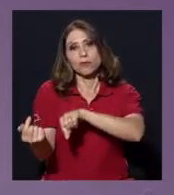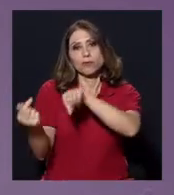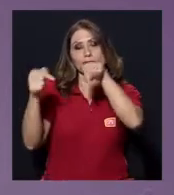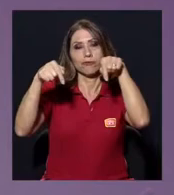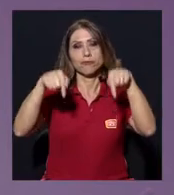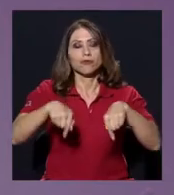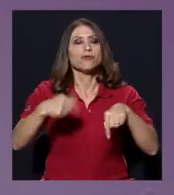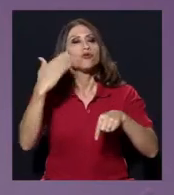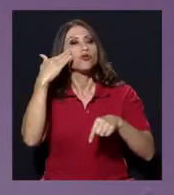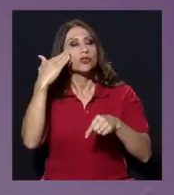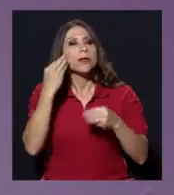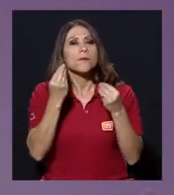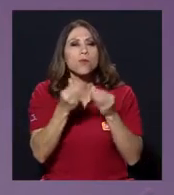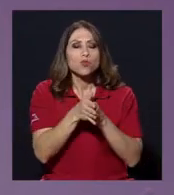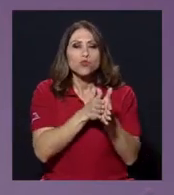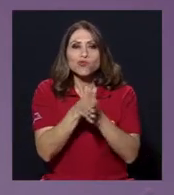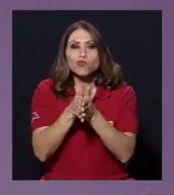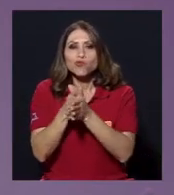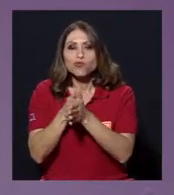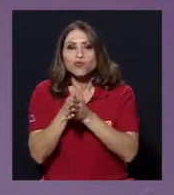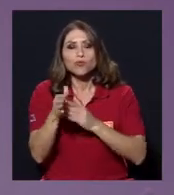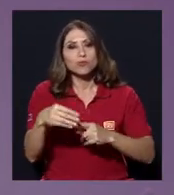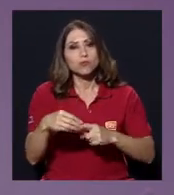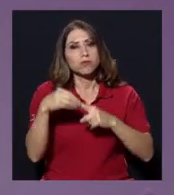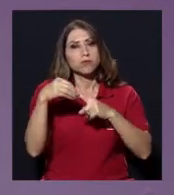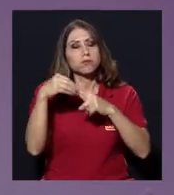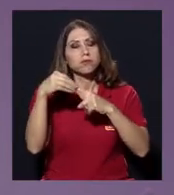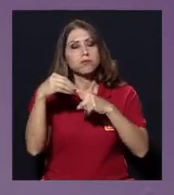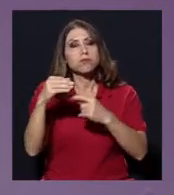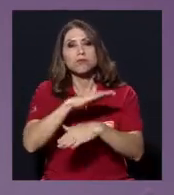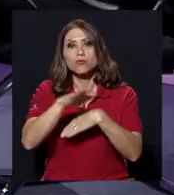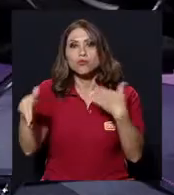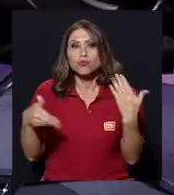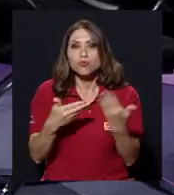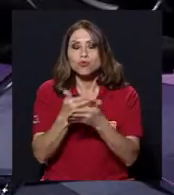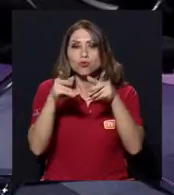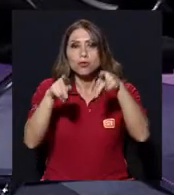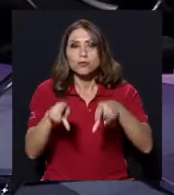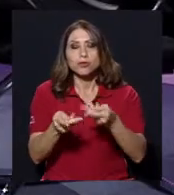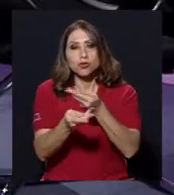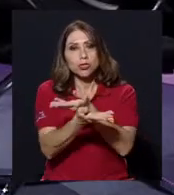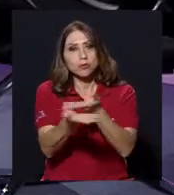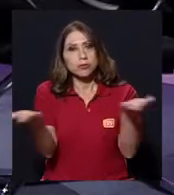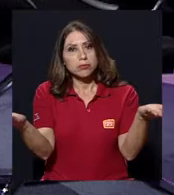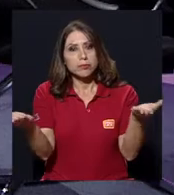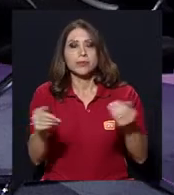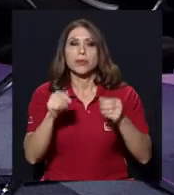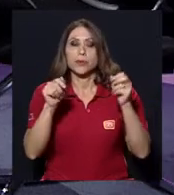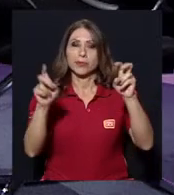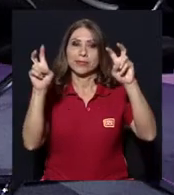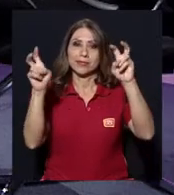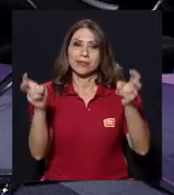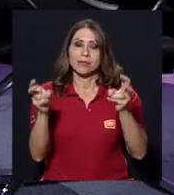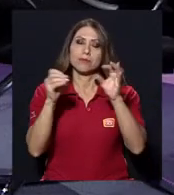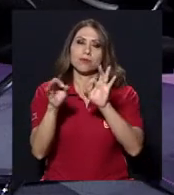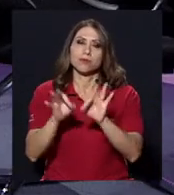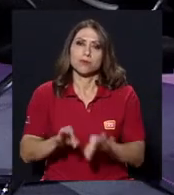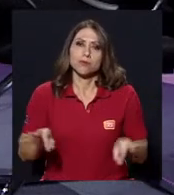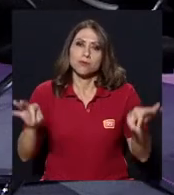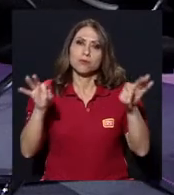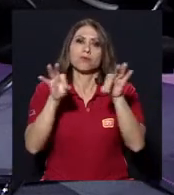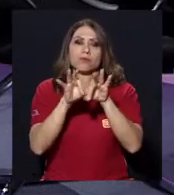muchísimo provecho, principalmente para todo nuestro público, porque este tema es muy importante. Las mujeres